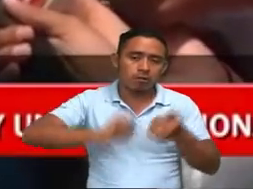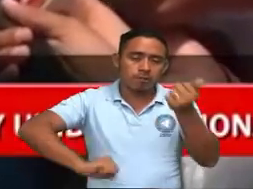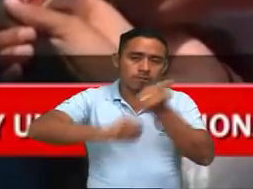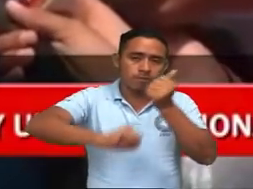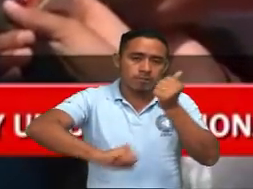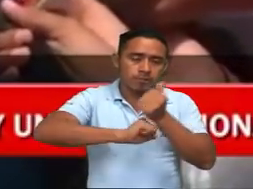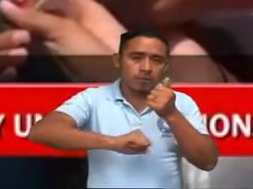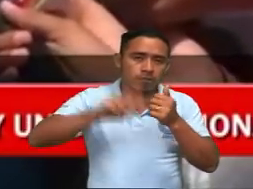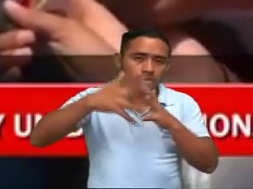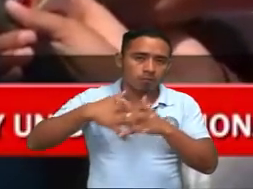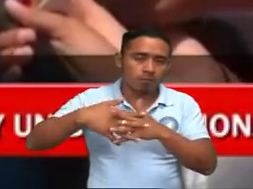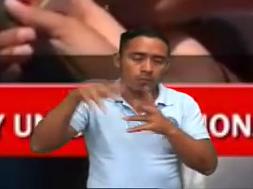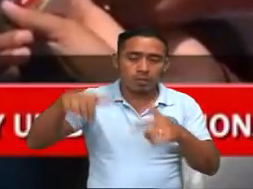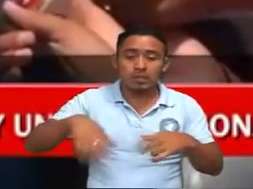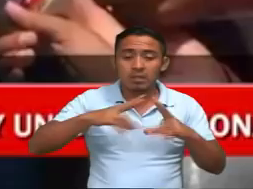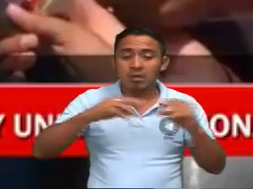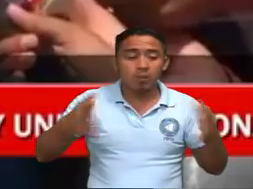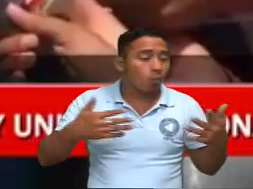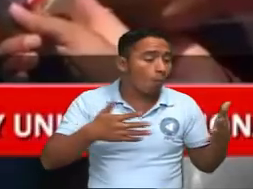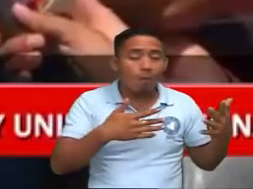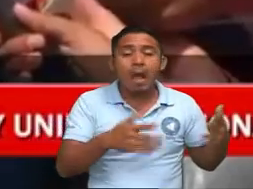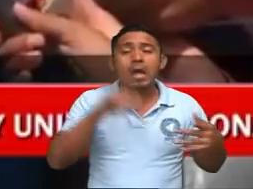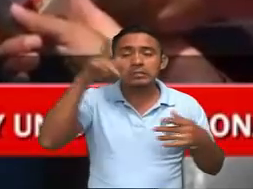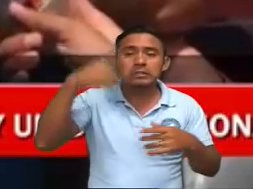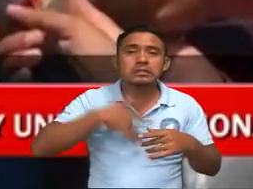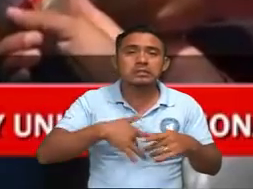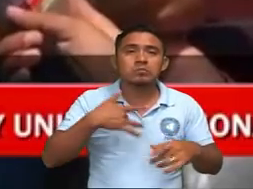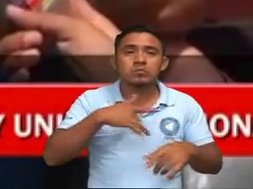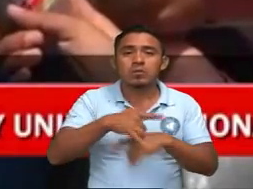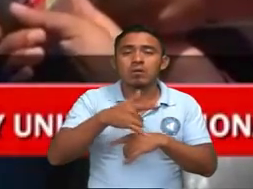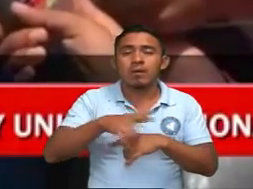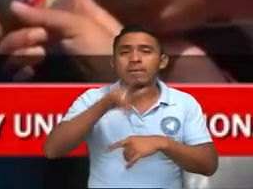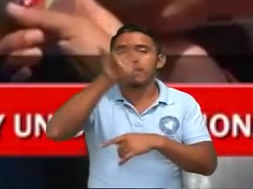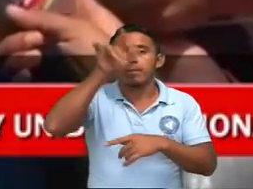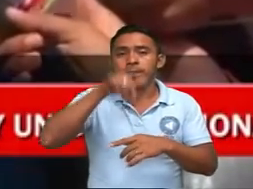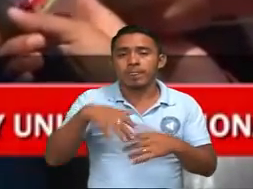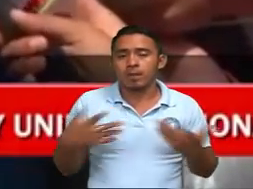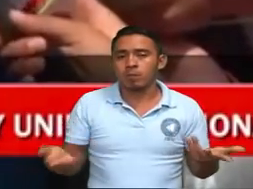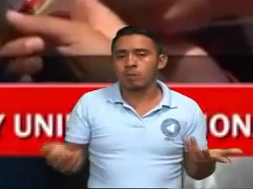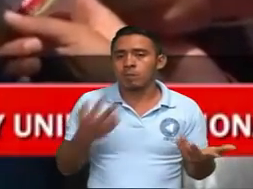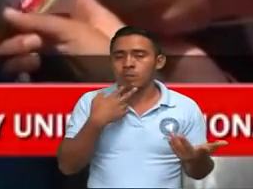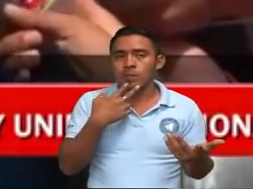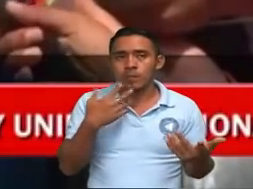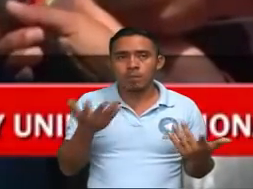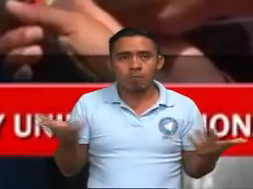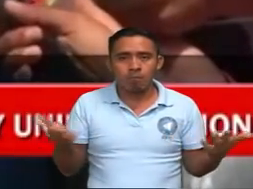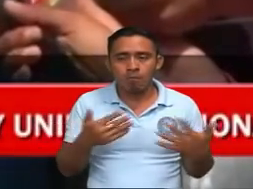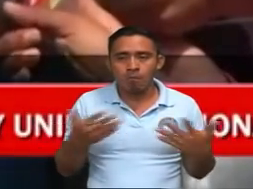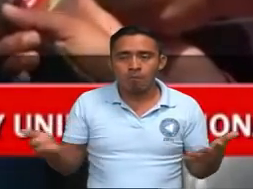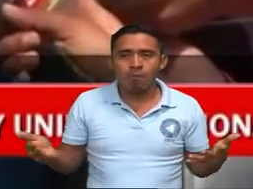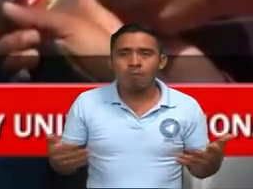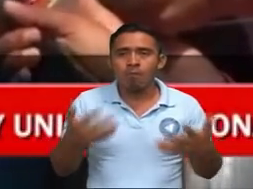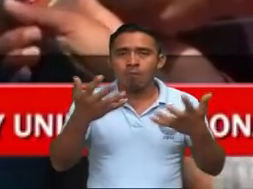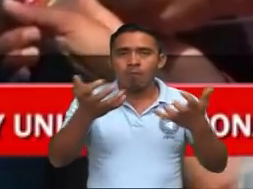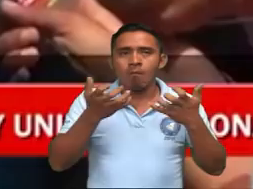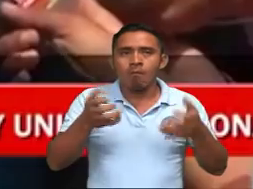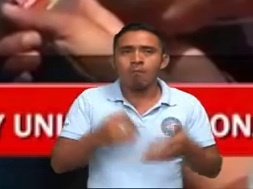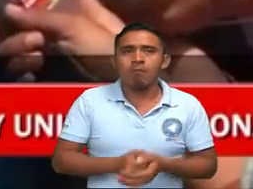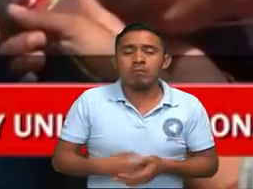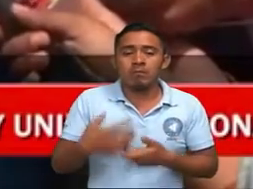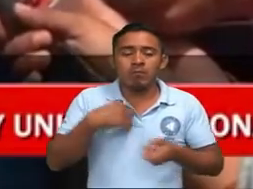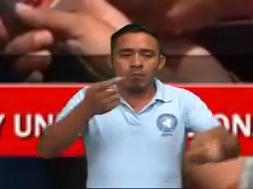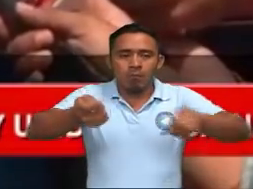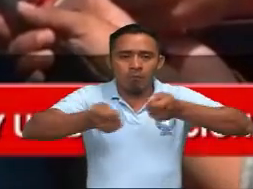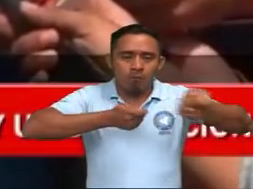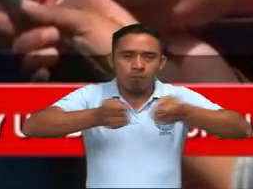apoyo, porque en Nicaragua no lo tienen y porque en Nicaragua no van a lograr lo que pretenden, el poder